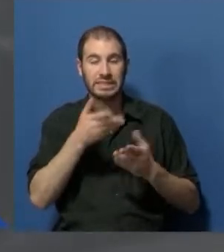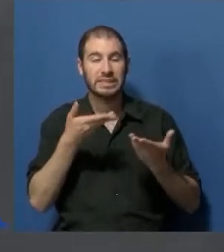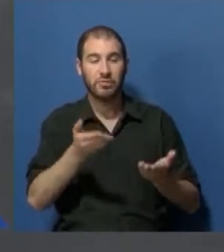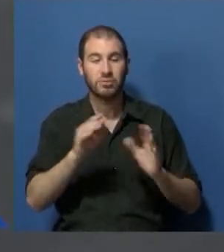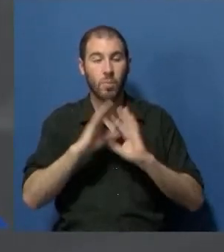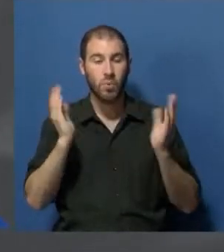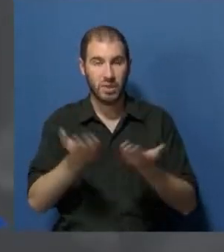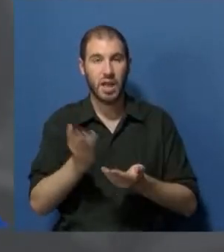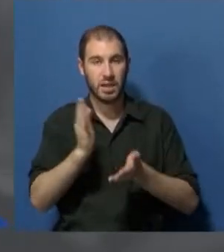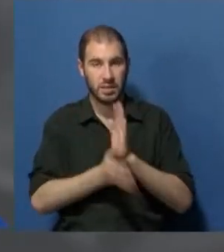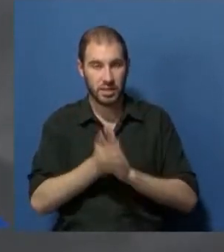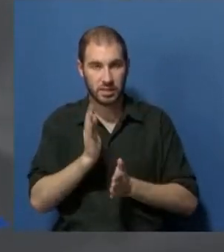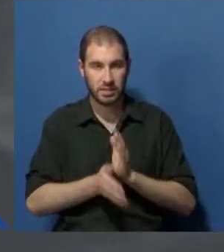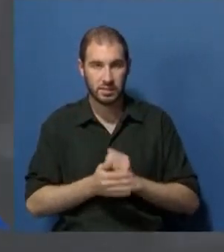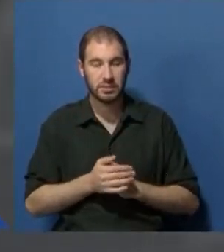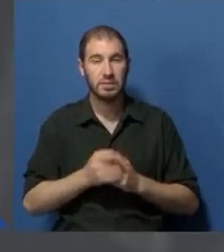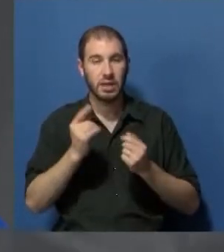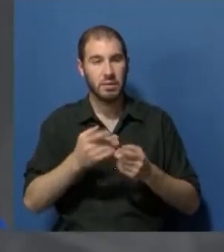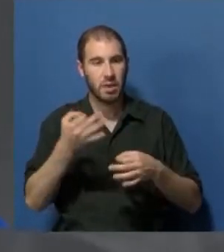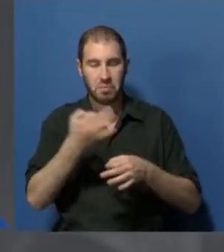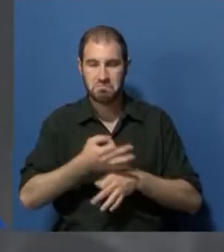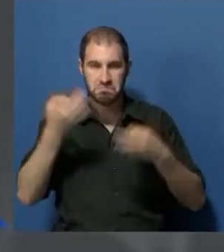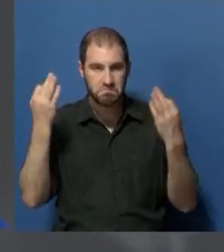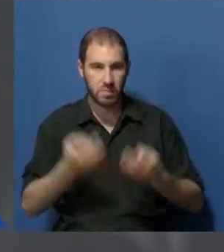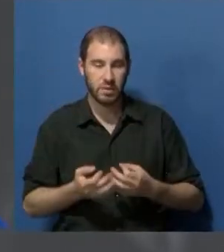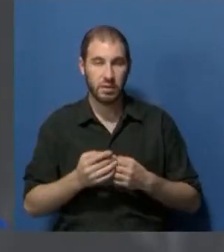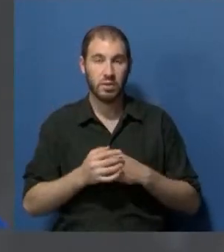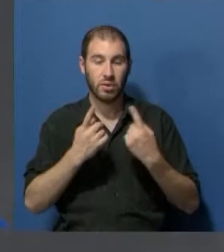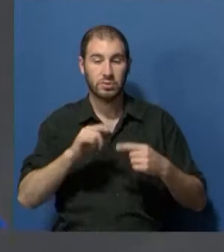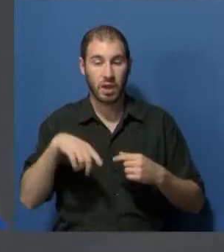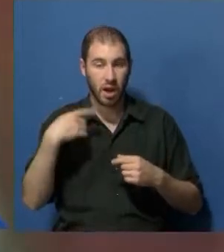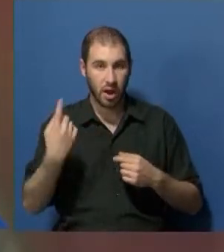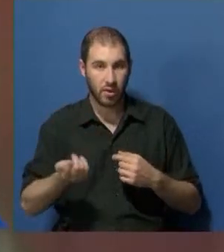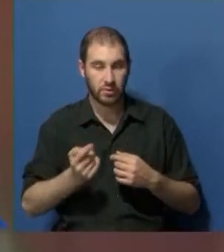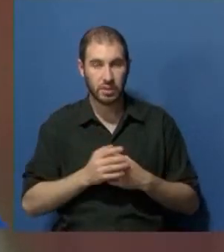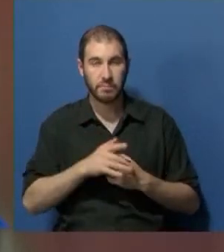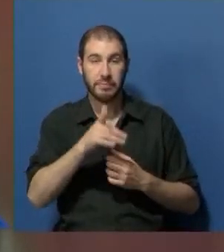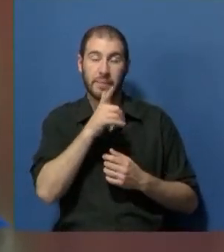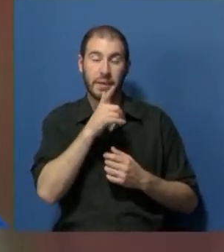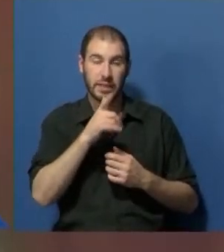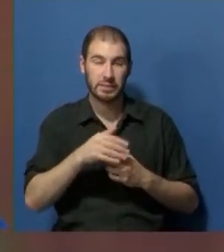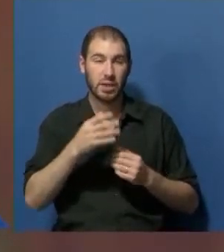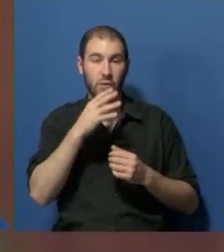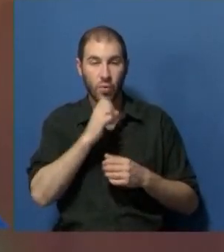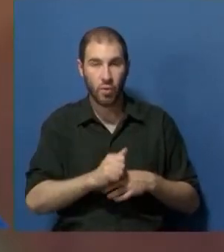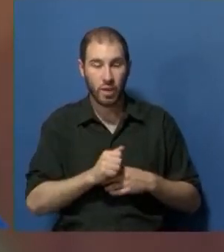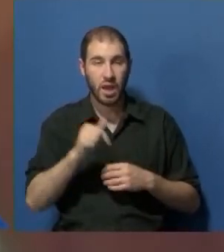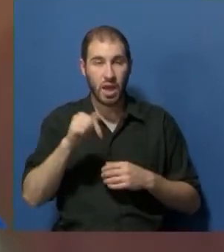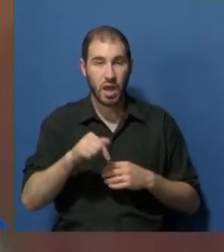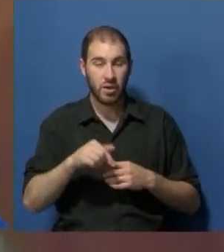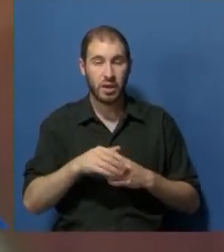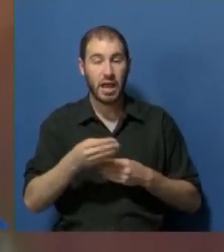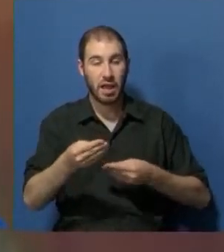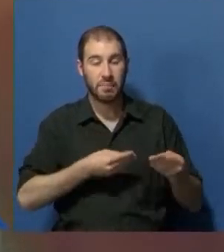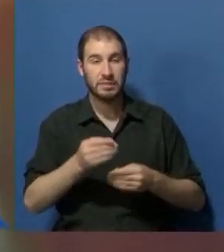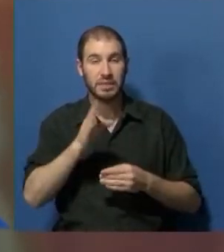universal, gratuito, y con una calidad que esa es otra de las cosas que creo que Cuba hoy en día, incluso hay